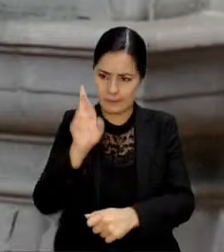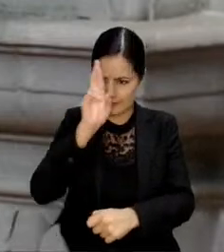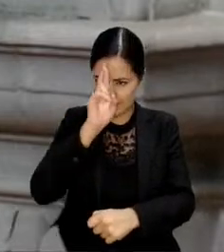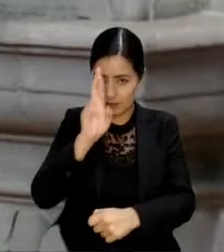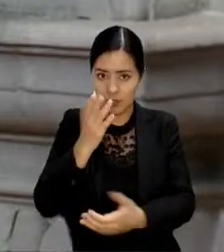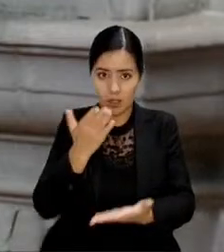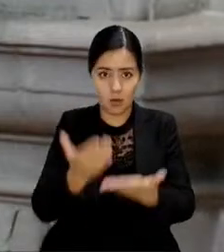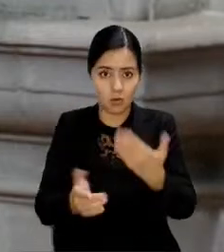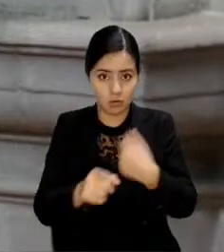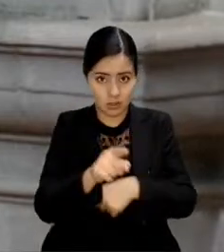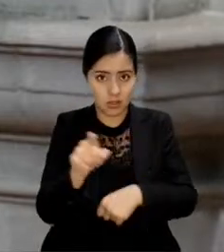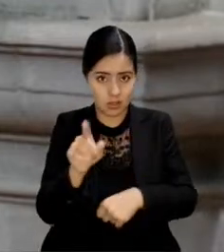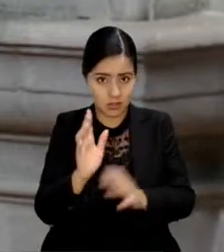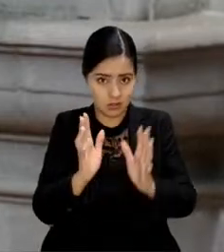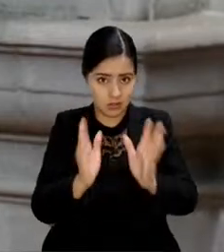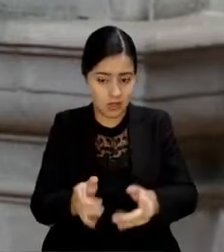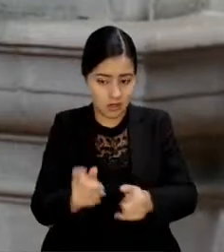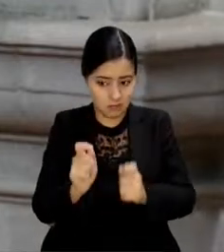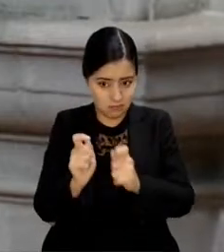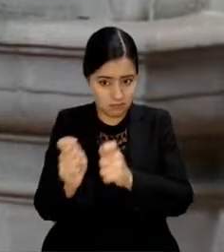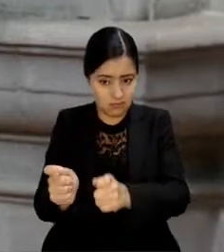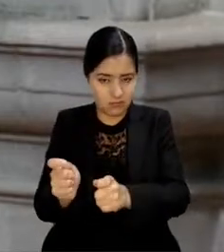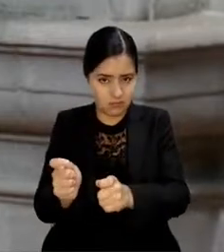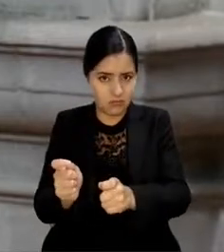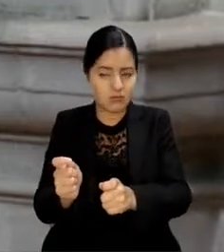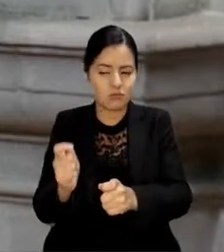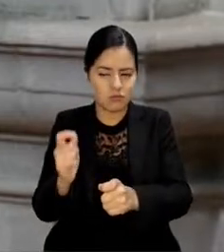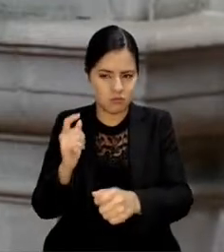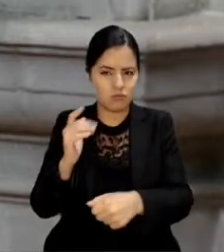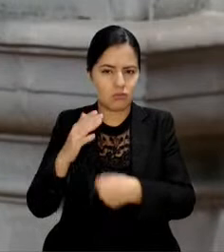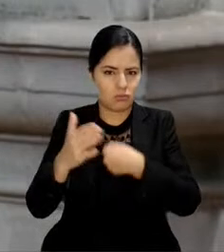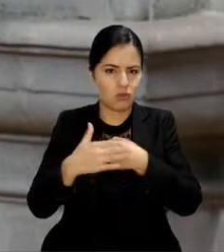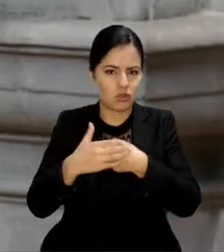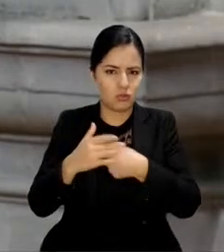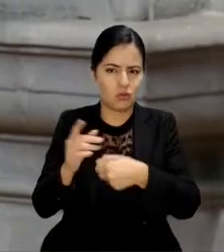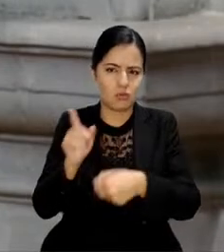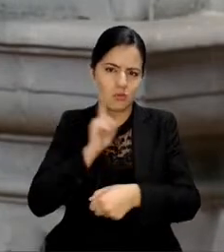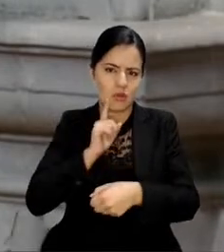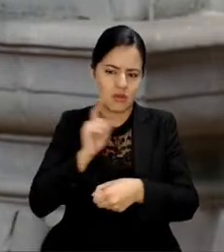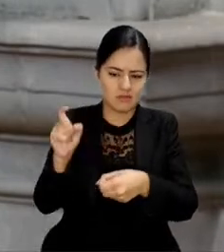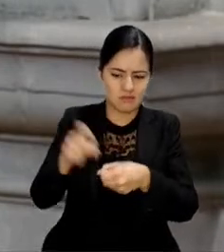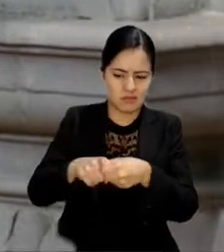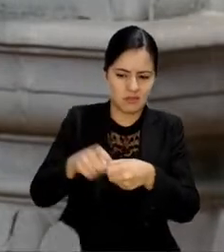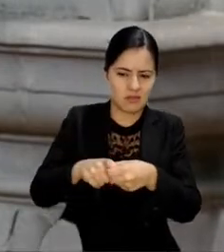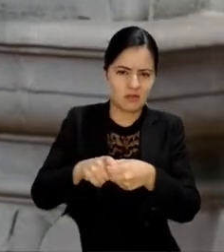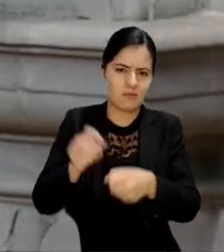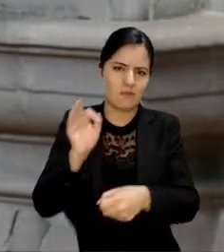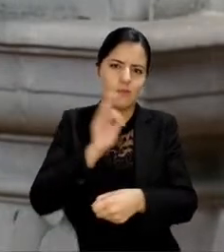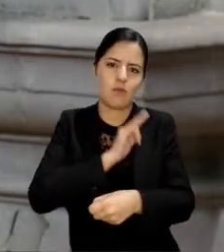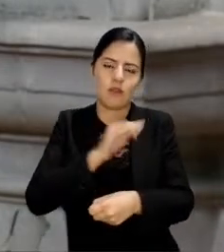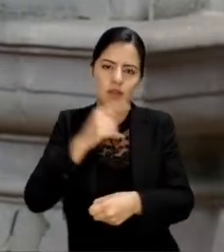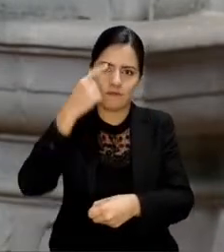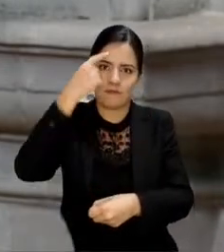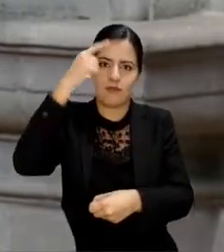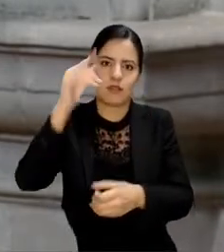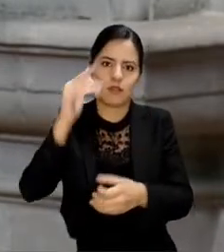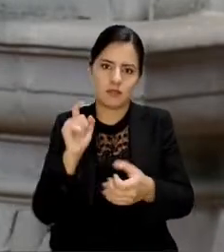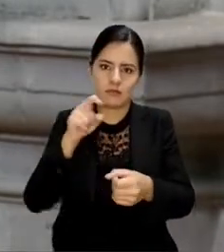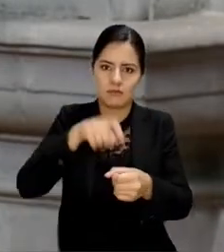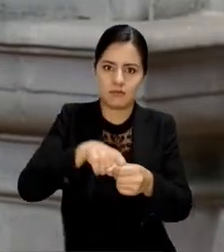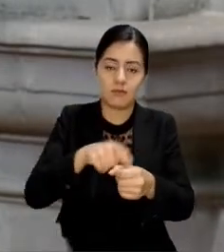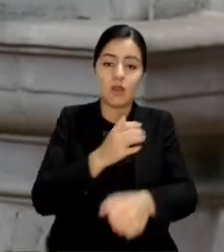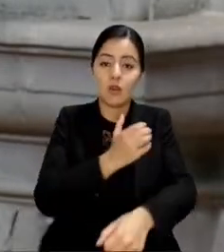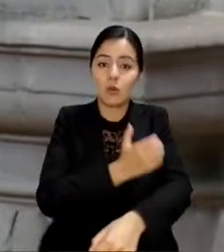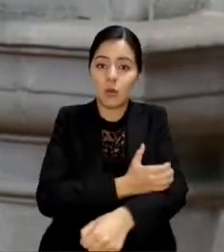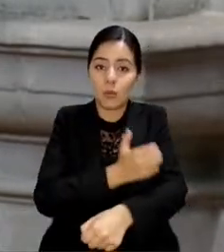posibilidad, es para hacer que las mujeres que vienen encuentren menos resistencias de las que nosotras encontramos. Compañeros, también